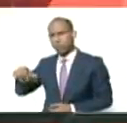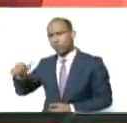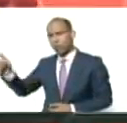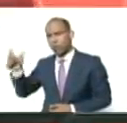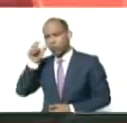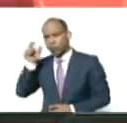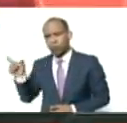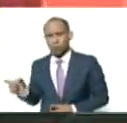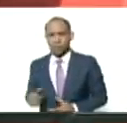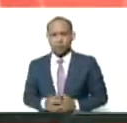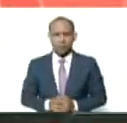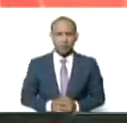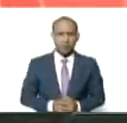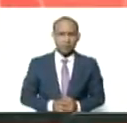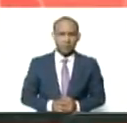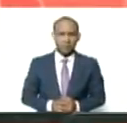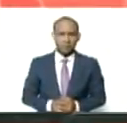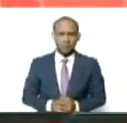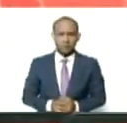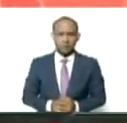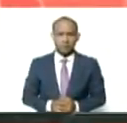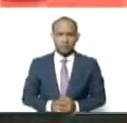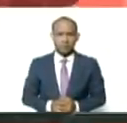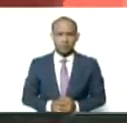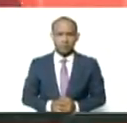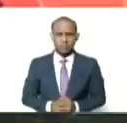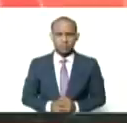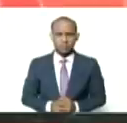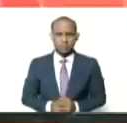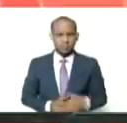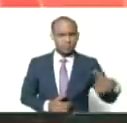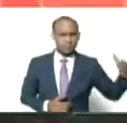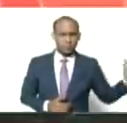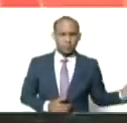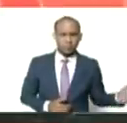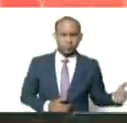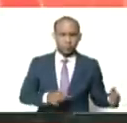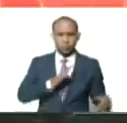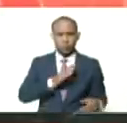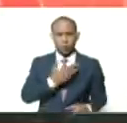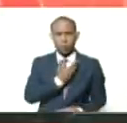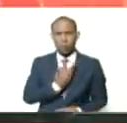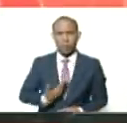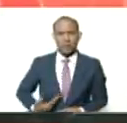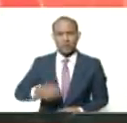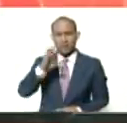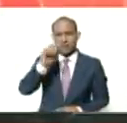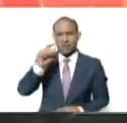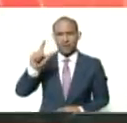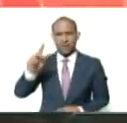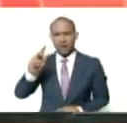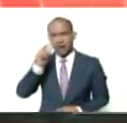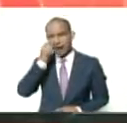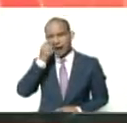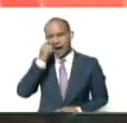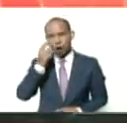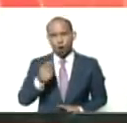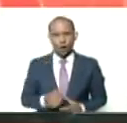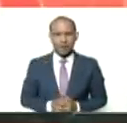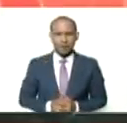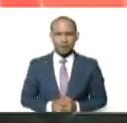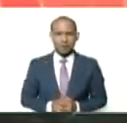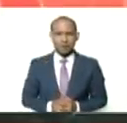perdóname. Aquí tenía a Carlos Ocariz. A la derecha tenía dos personas que no